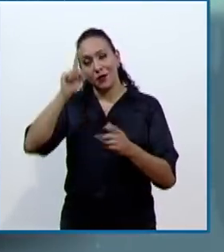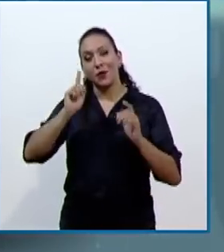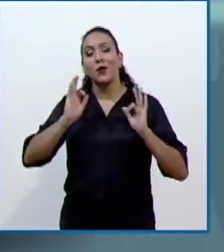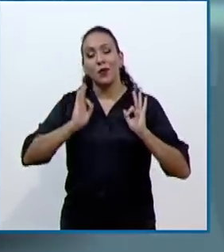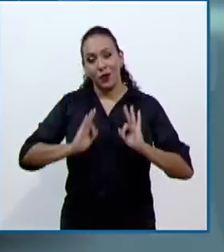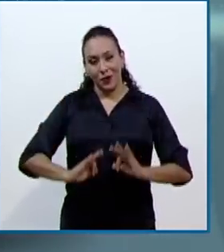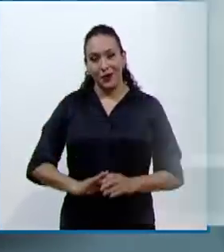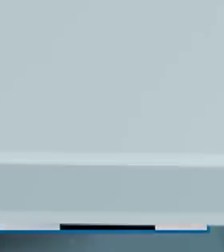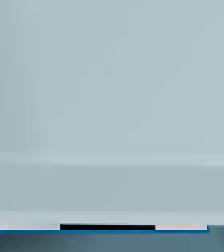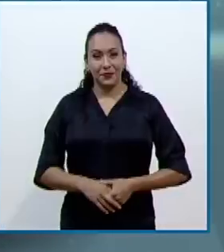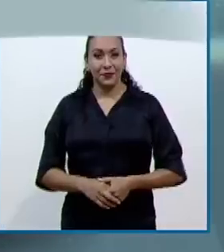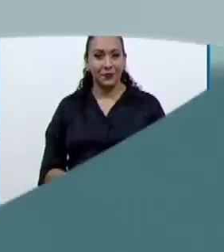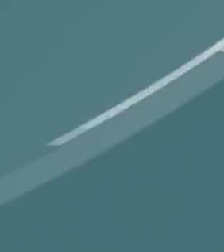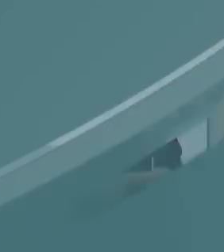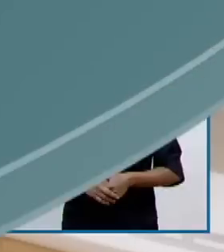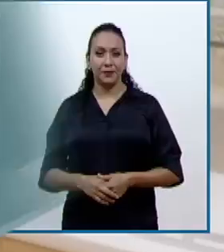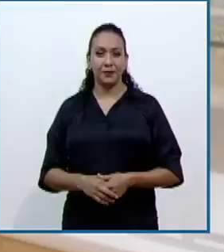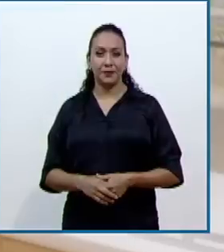Daza.